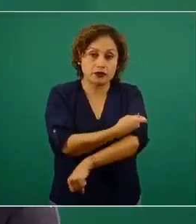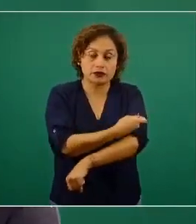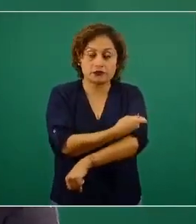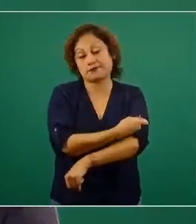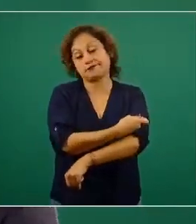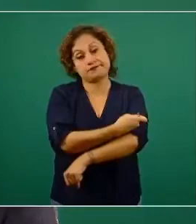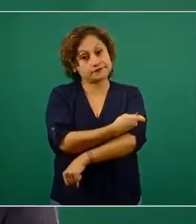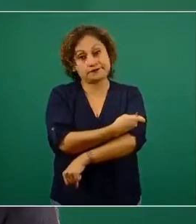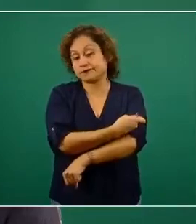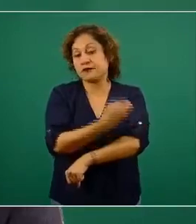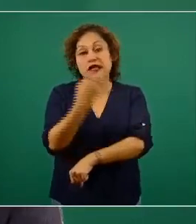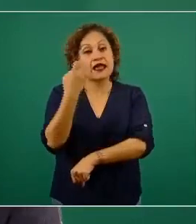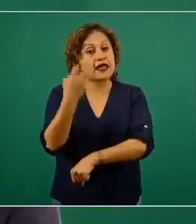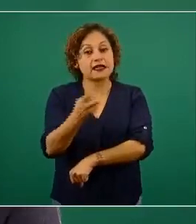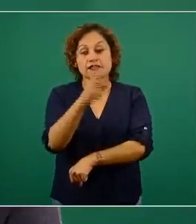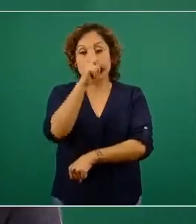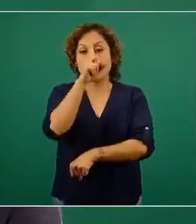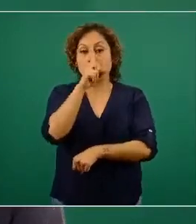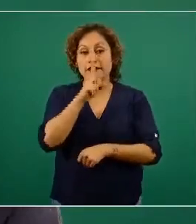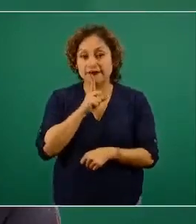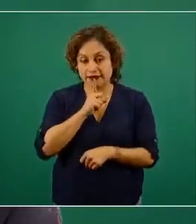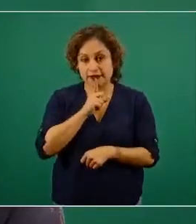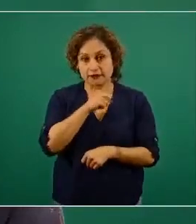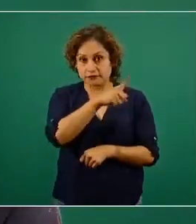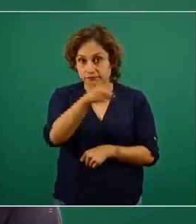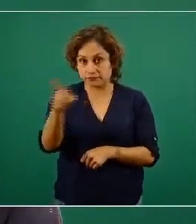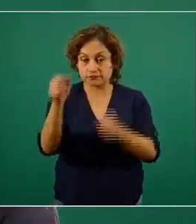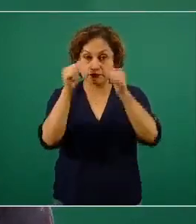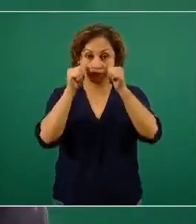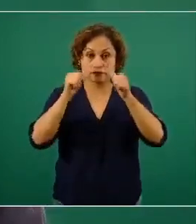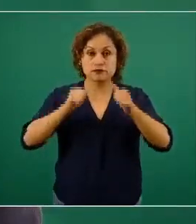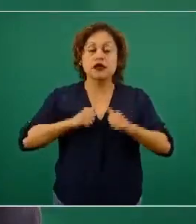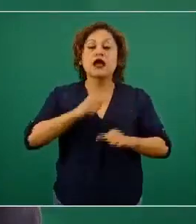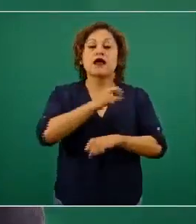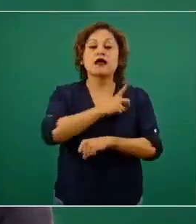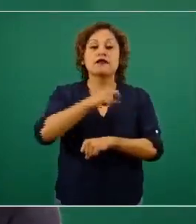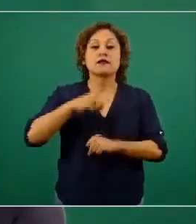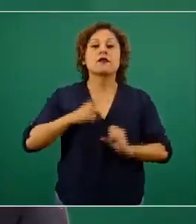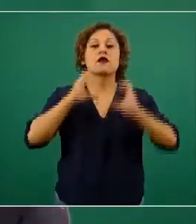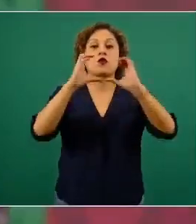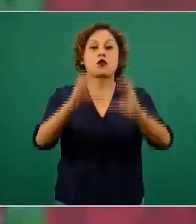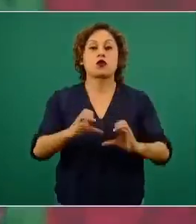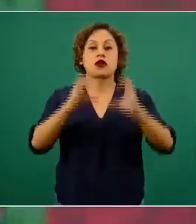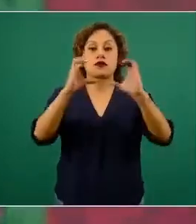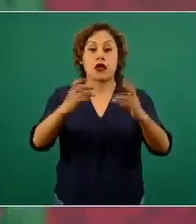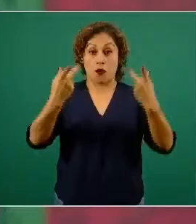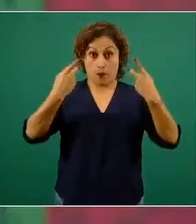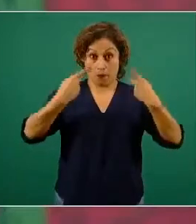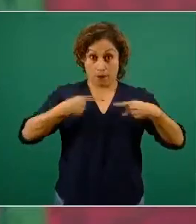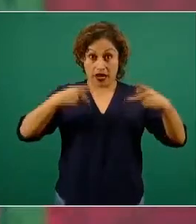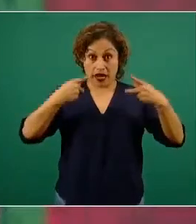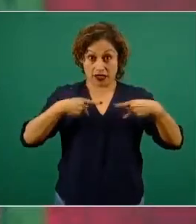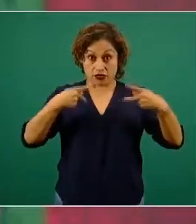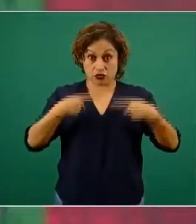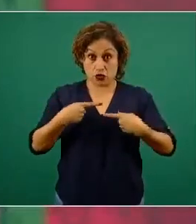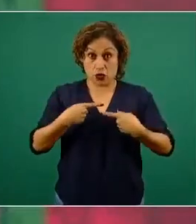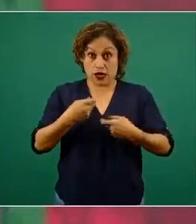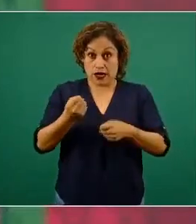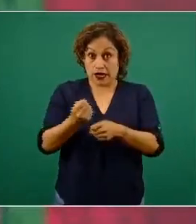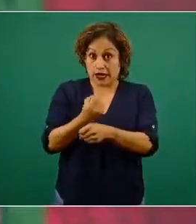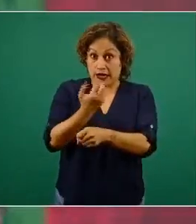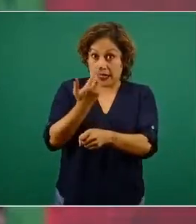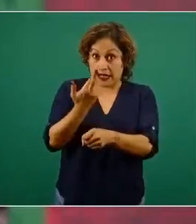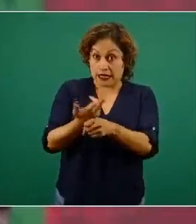sepa, no debe haber personal que se identifique como Pfizer o personal de las compañías